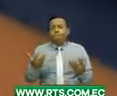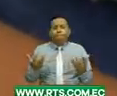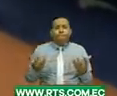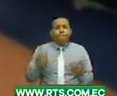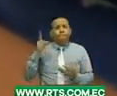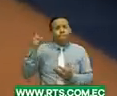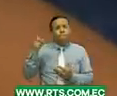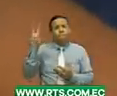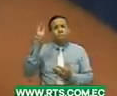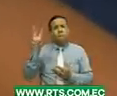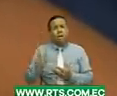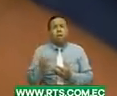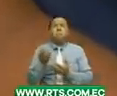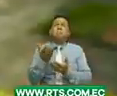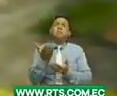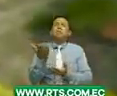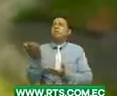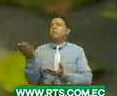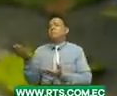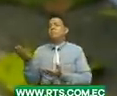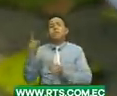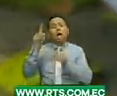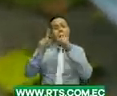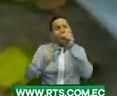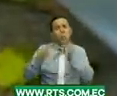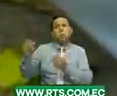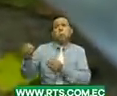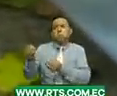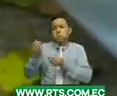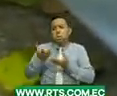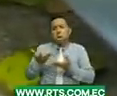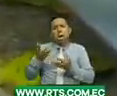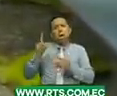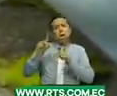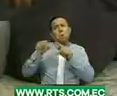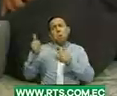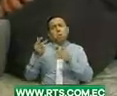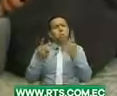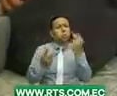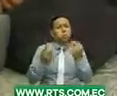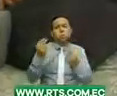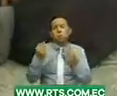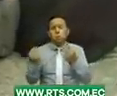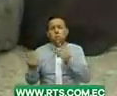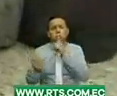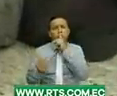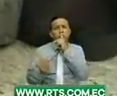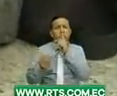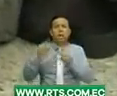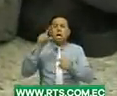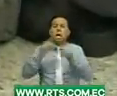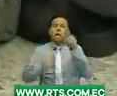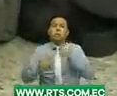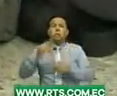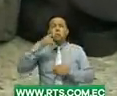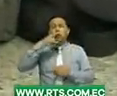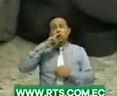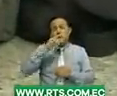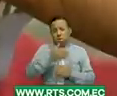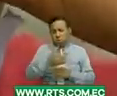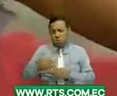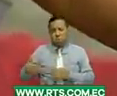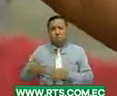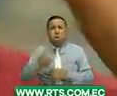a veces le dan, a veces no. A veces tengo los niños, a veces los niños no tienen cómo tomarse una